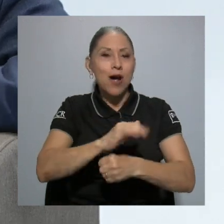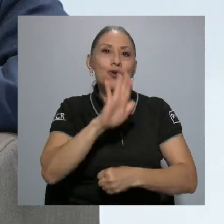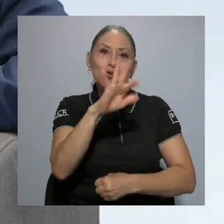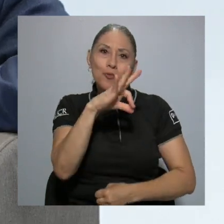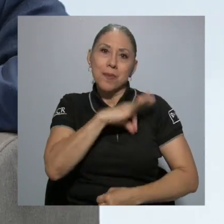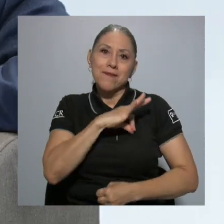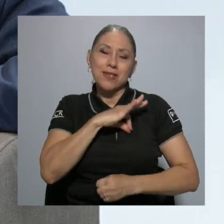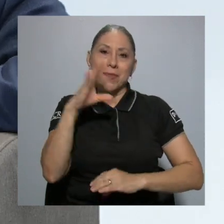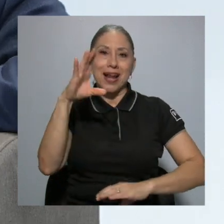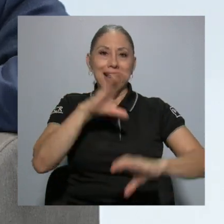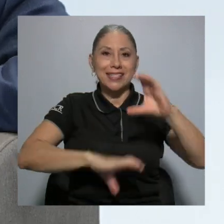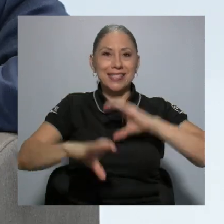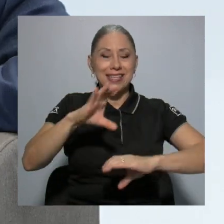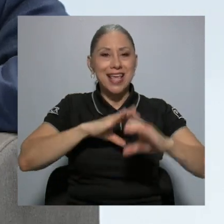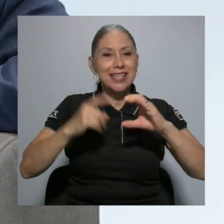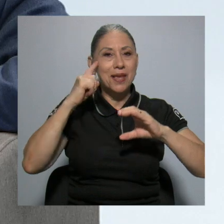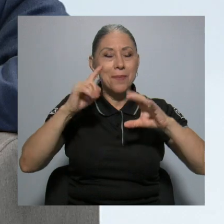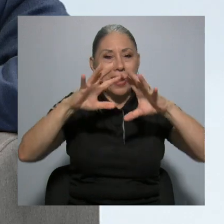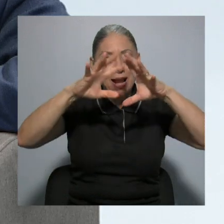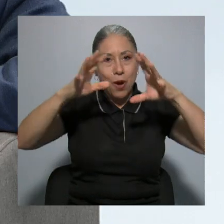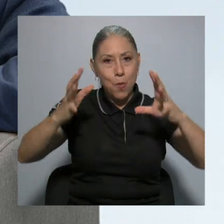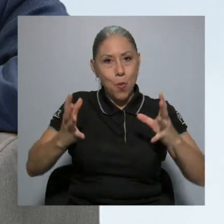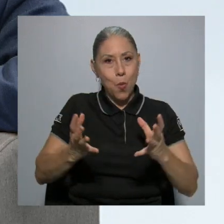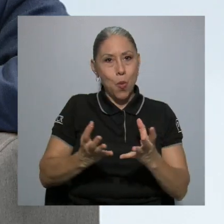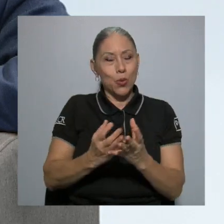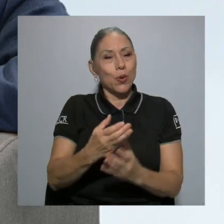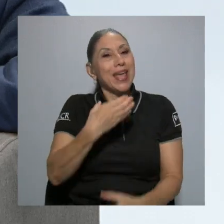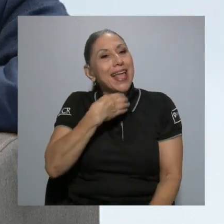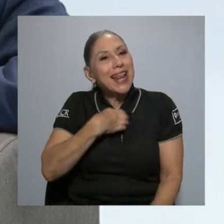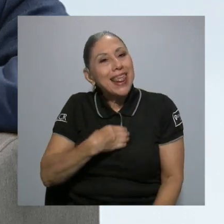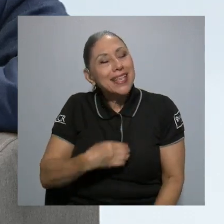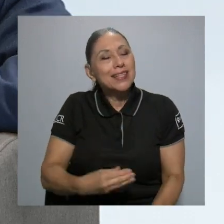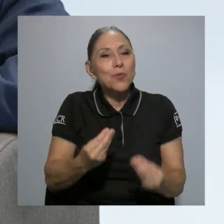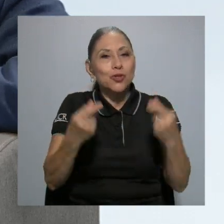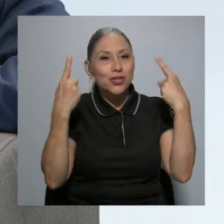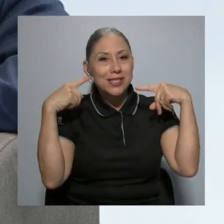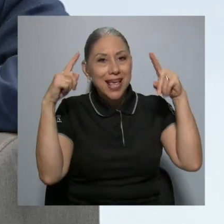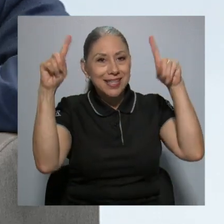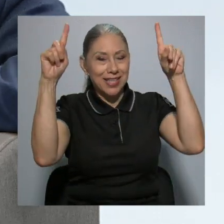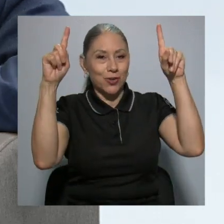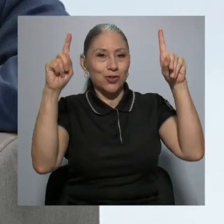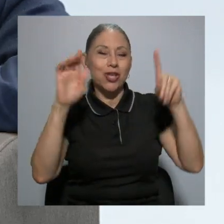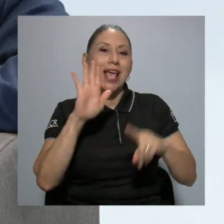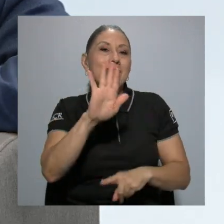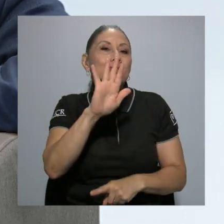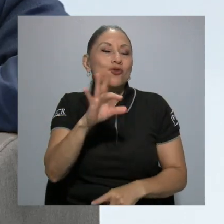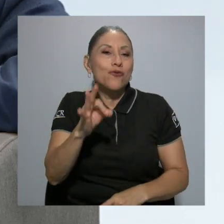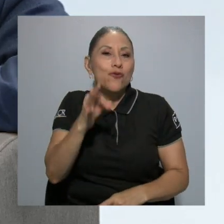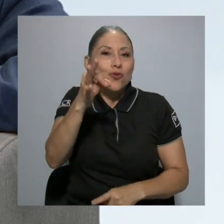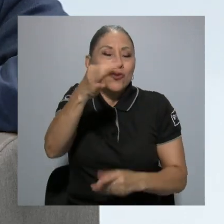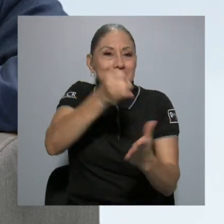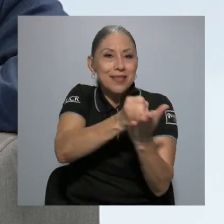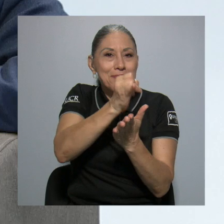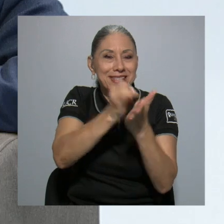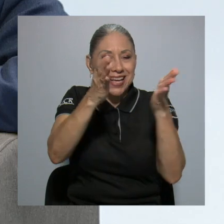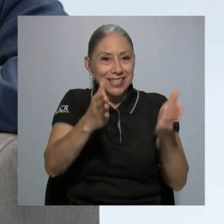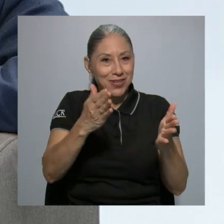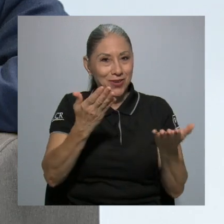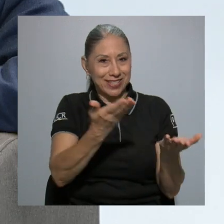la humanidad que usted ha hecho y le deseo desde luego muchos éxitos en sus futuras